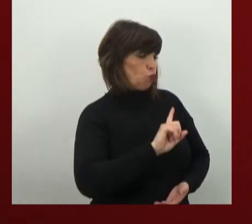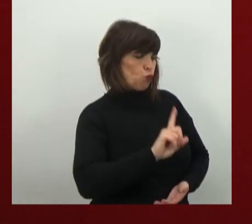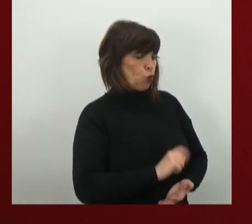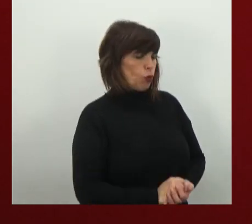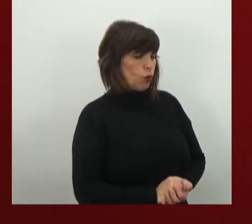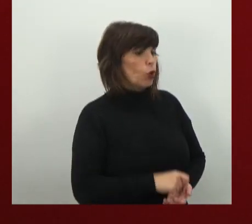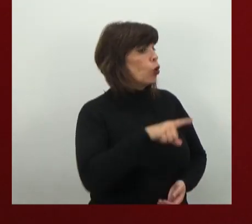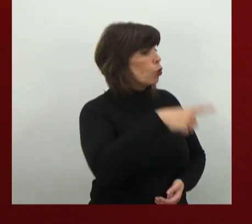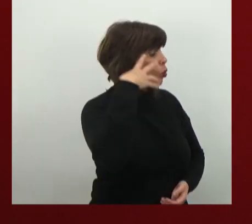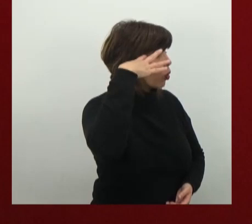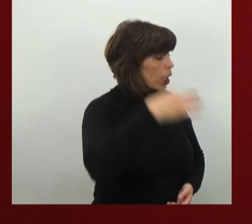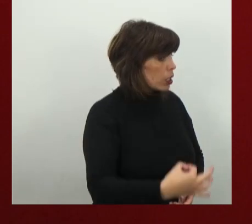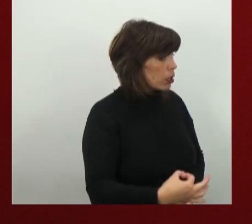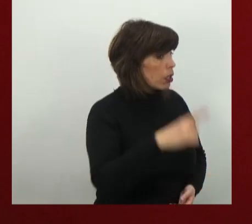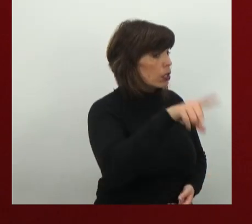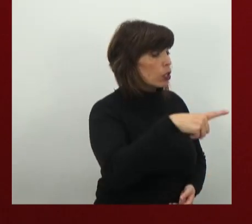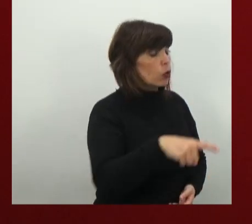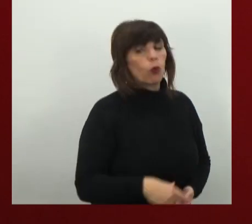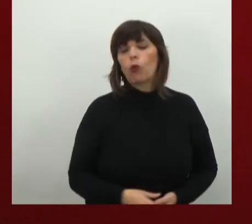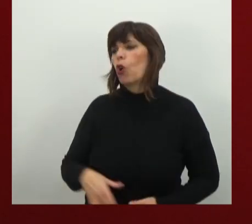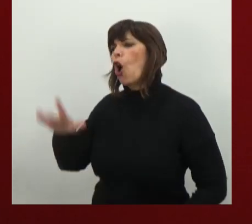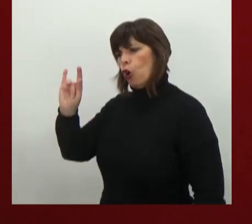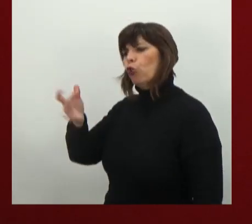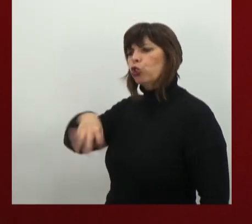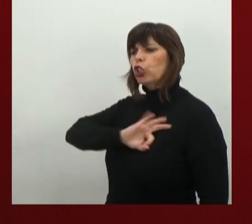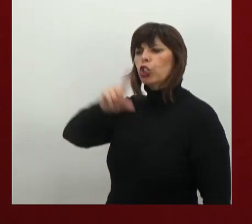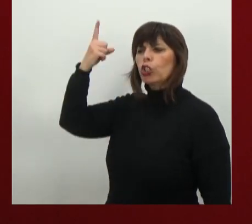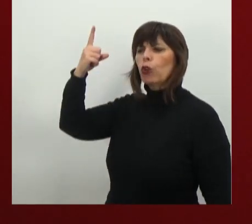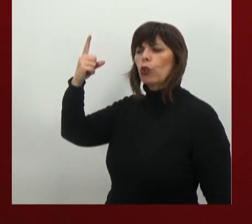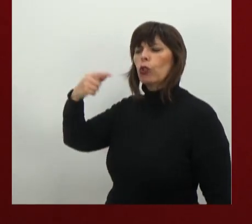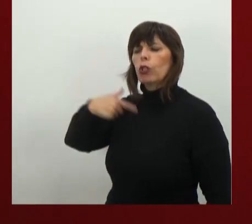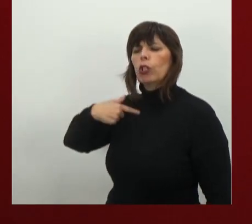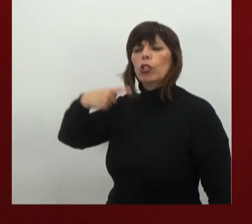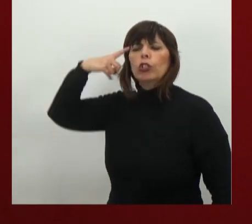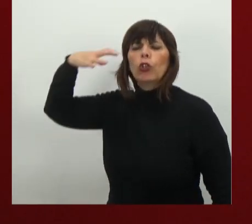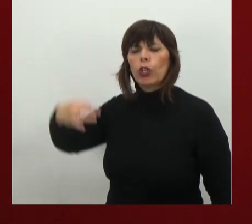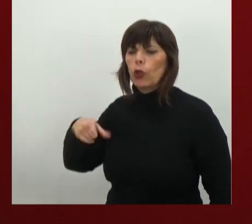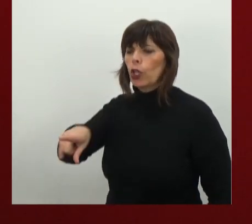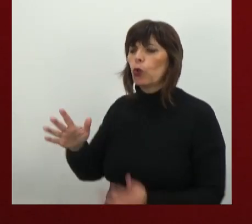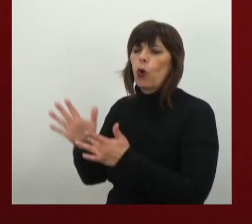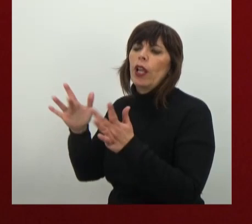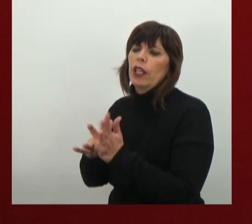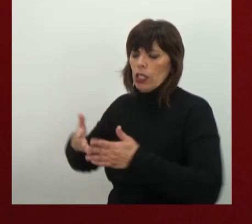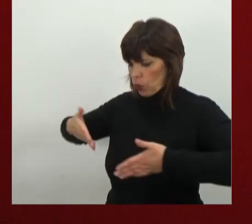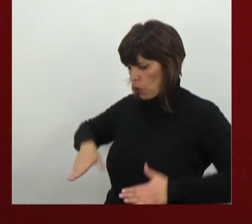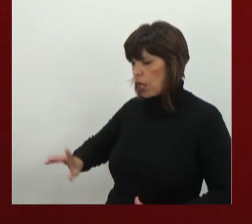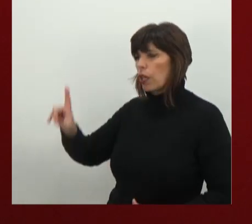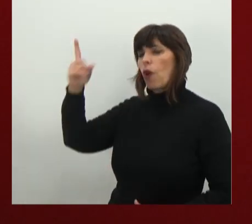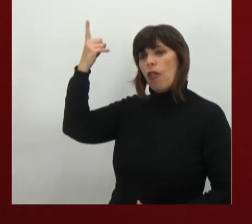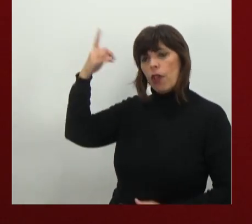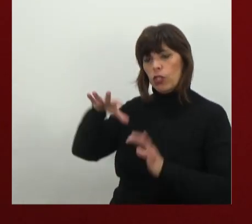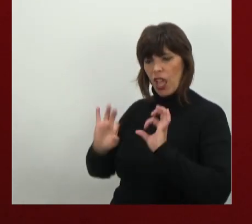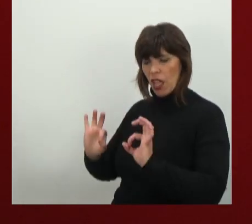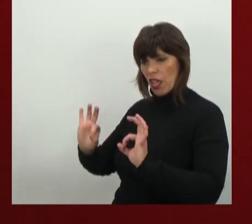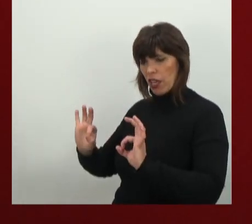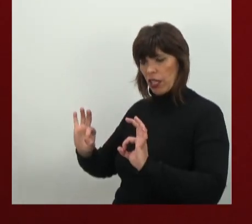¿Tú crees esto? Y le dijo: sí, Señor. Yo he creído que tú eres el Cristo, el Hijo del Dios